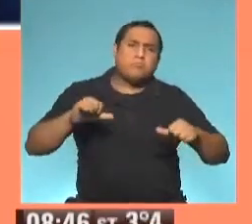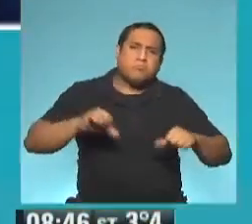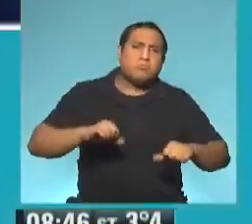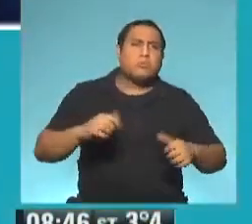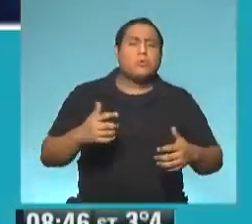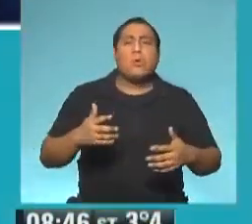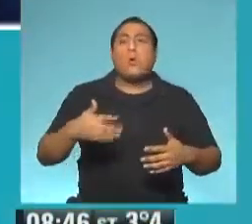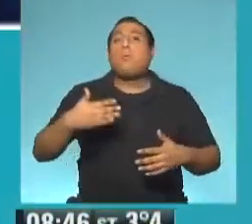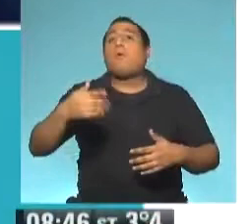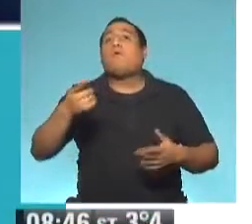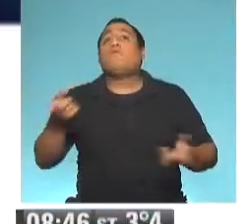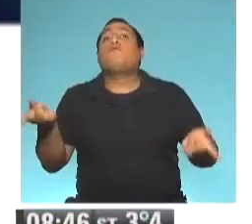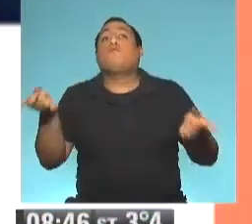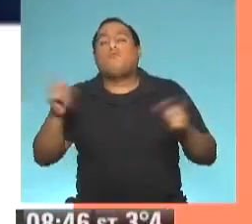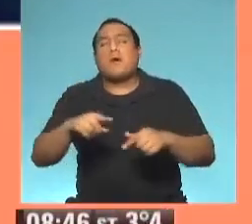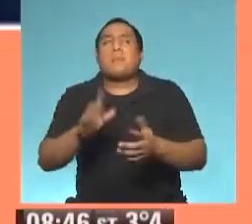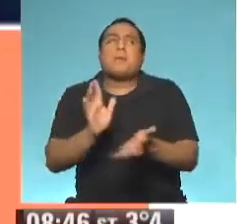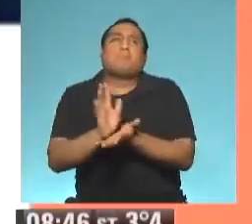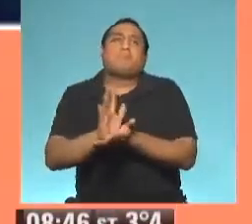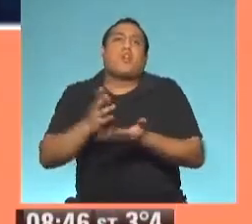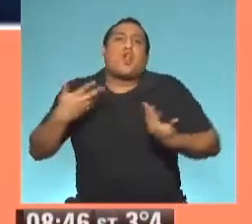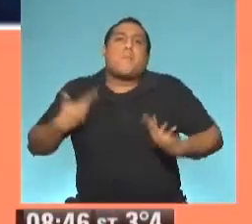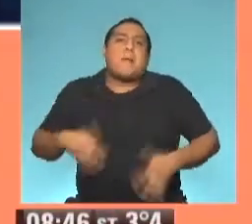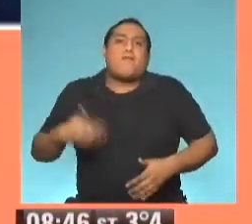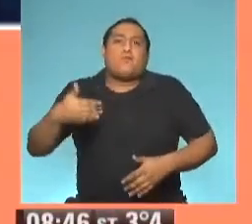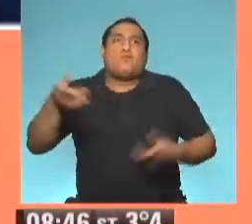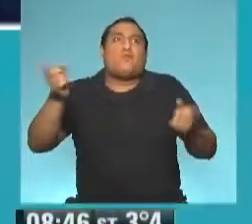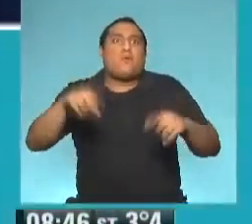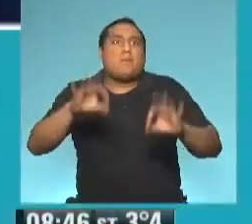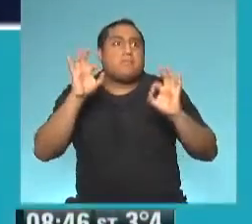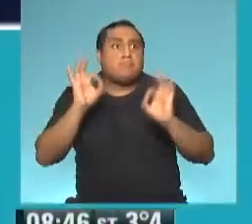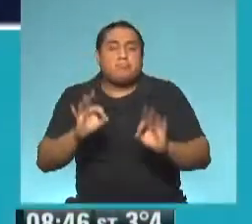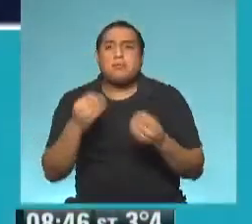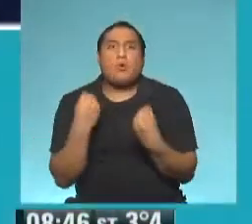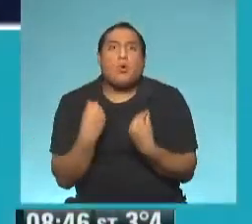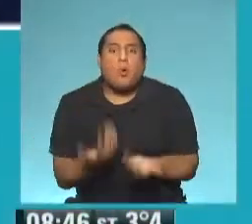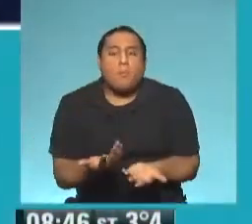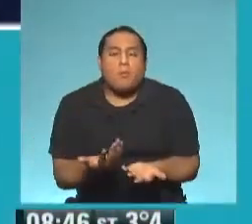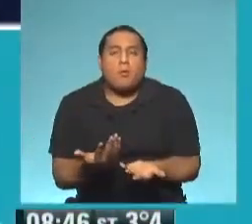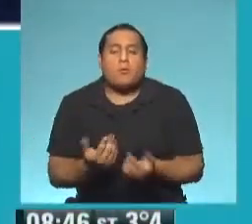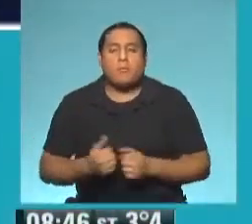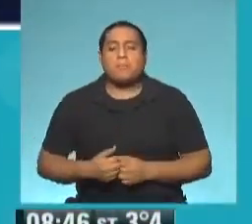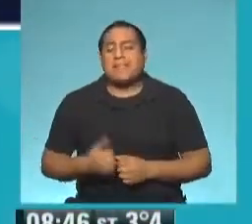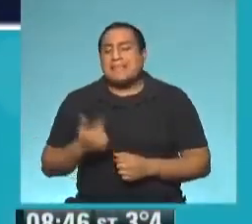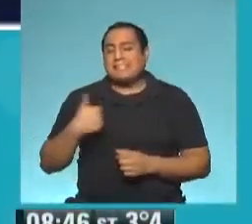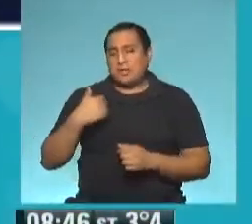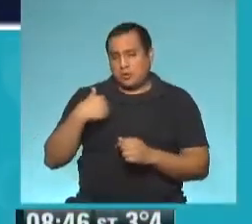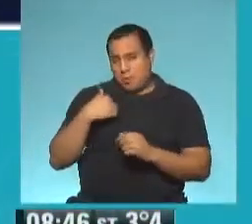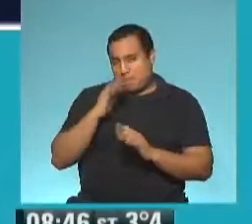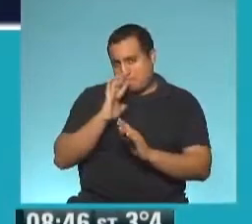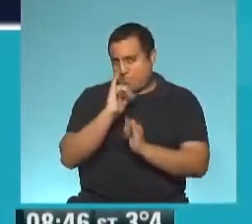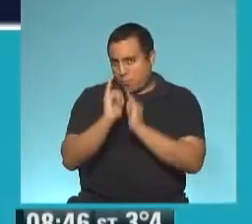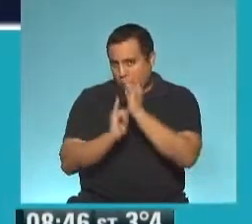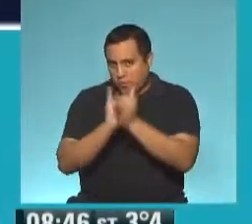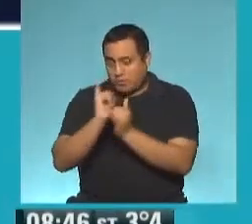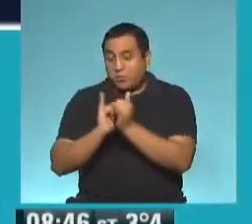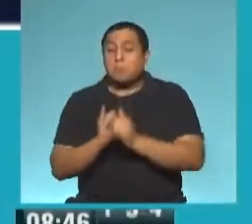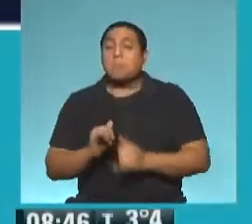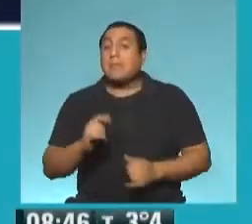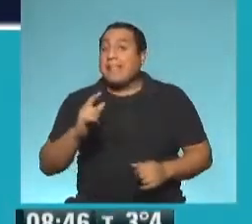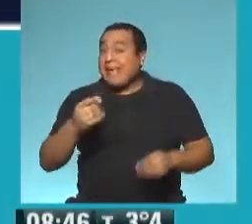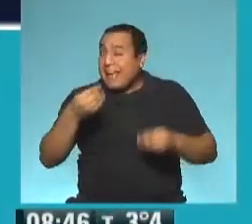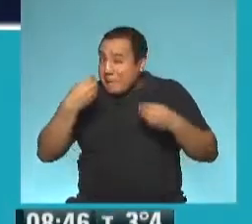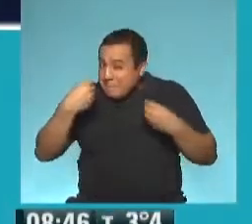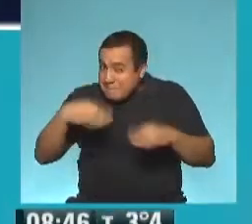impactará cuando volvamos a la nueva normalidad? Sí, yo quiero decir una cosa. Desde el inicio